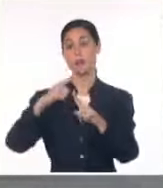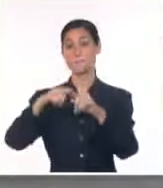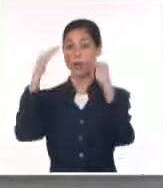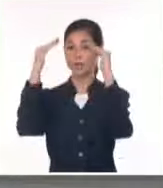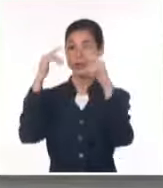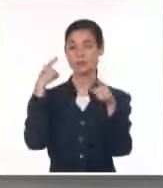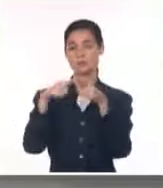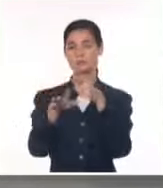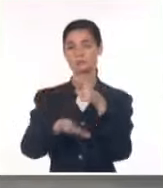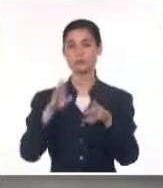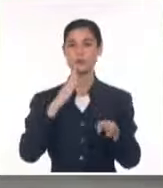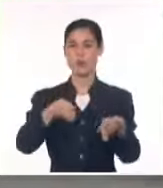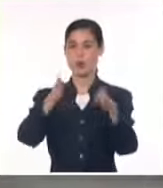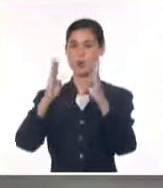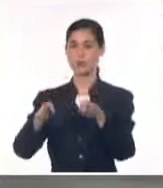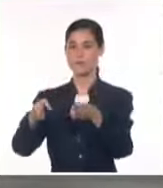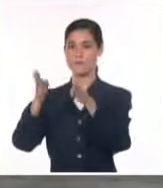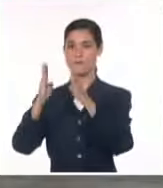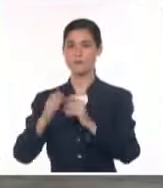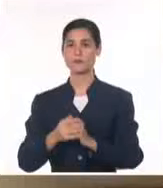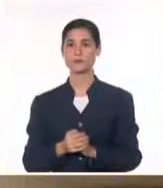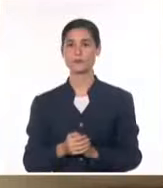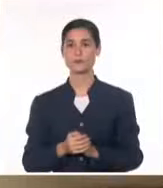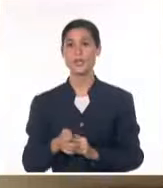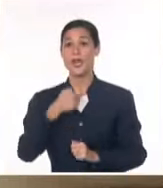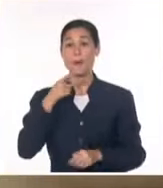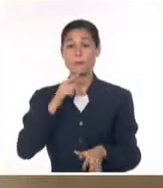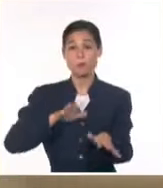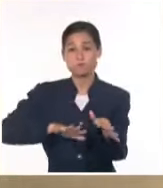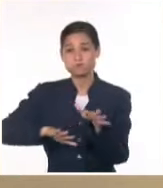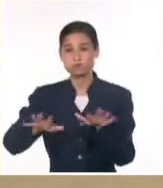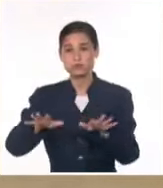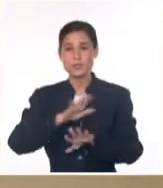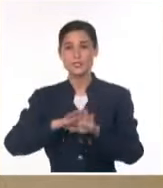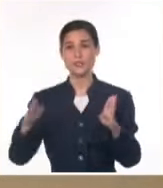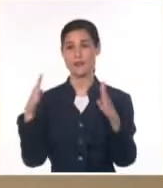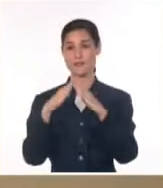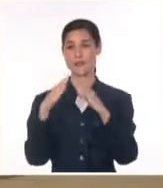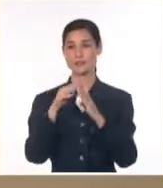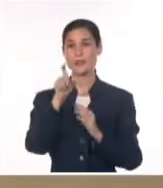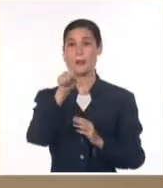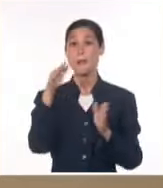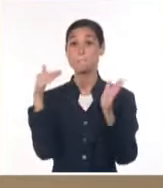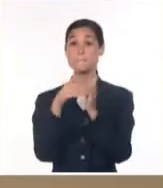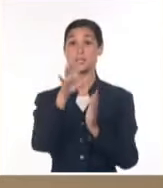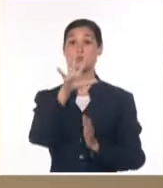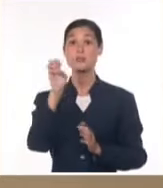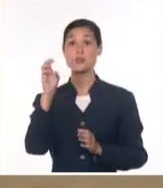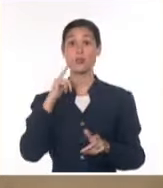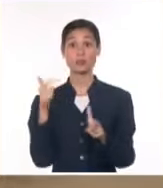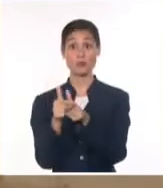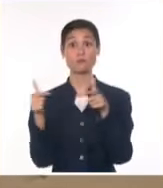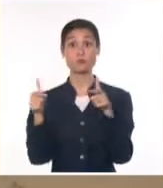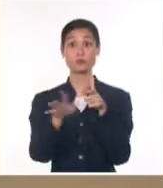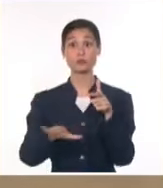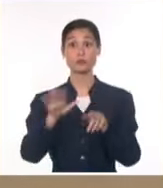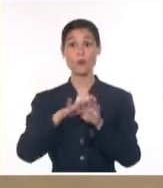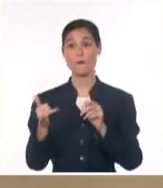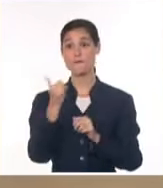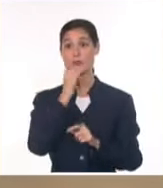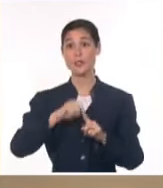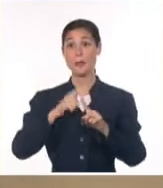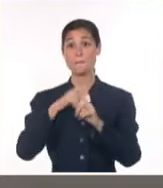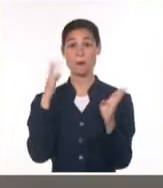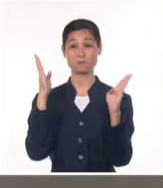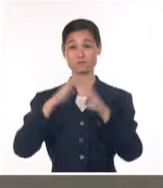Estado. Como consecuencia de los seísmos, más de 1.500 viviendas presentan daños parciales y cerca de una treintena derrumbes